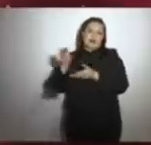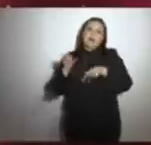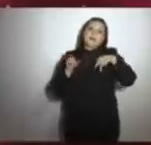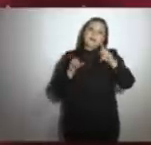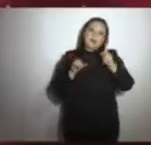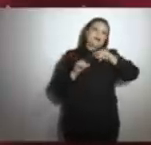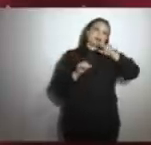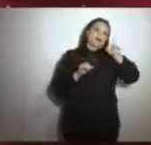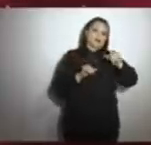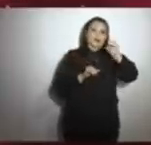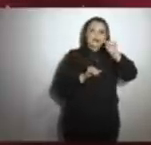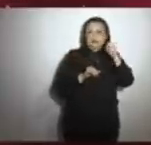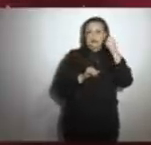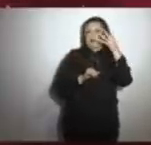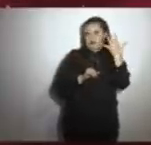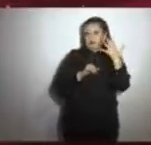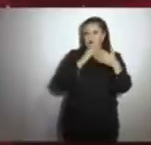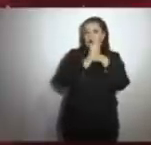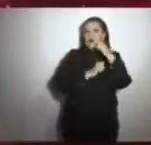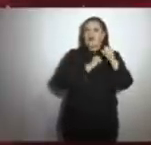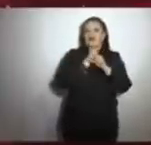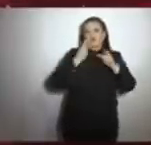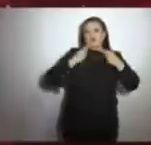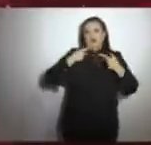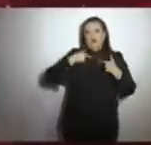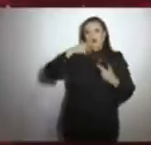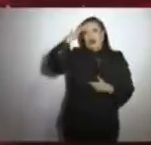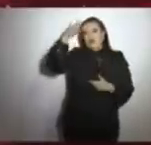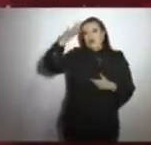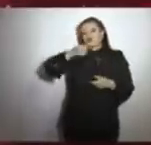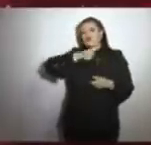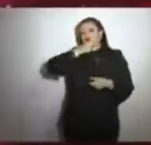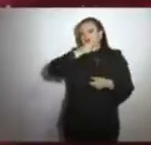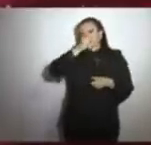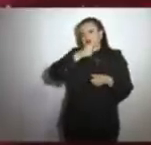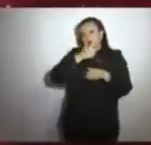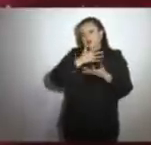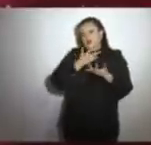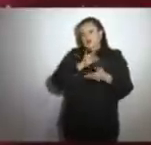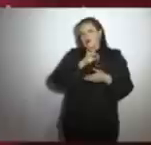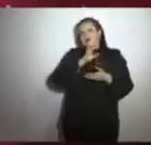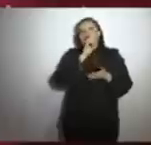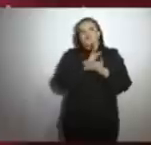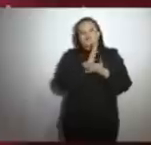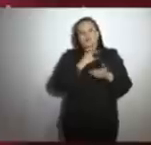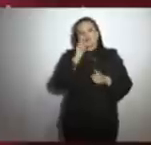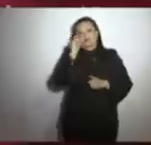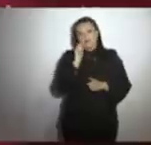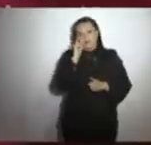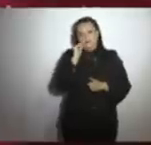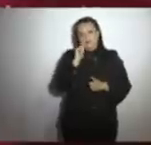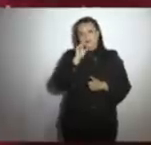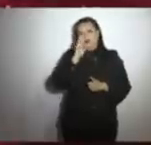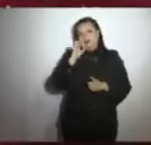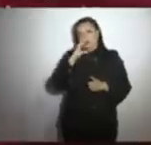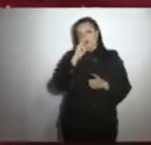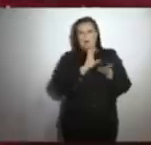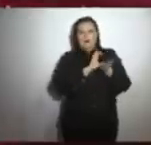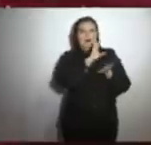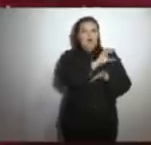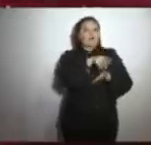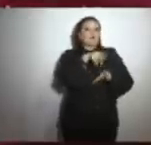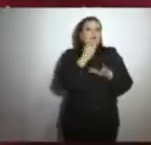65 años, tenemos la pensión para el bienestar de los adultos mayores. Pero nos